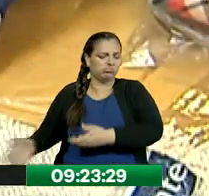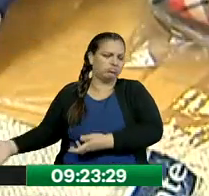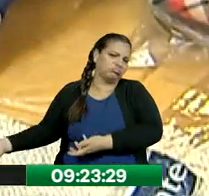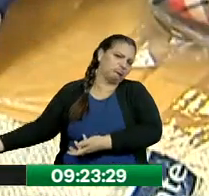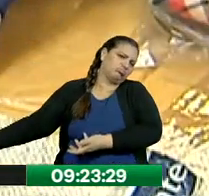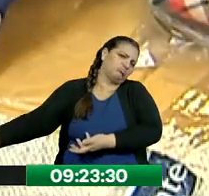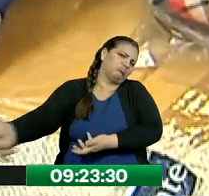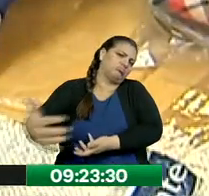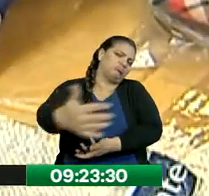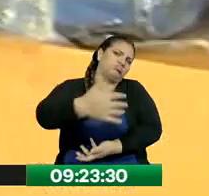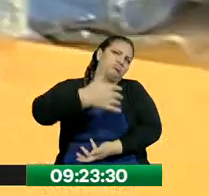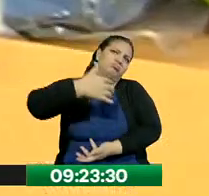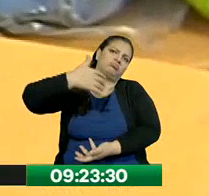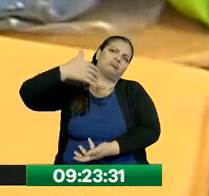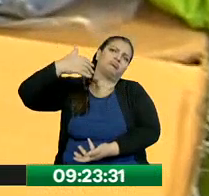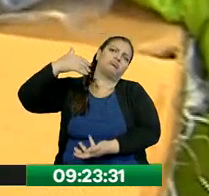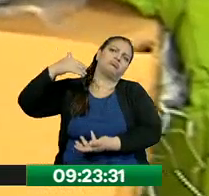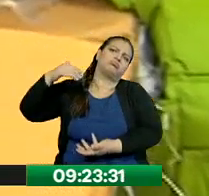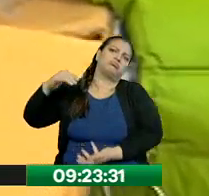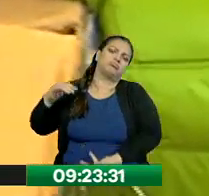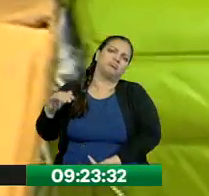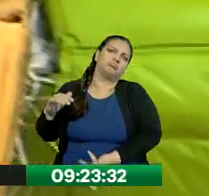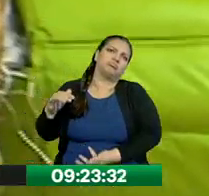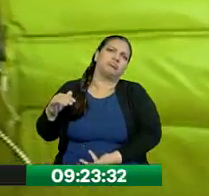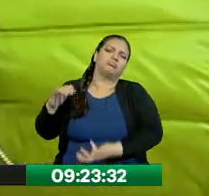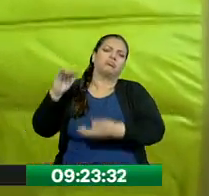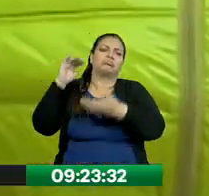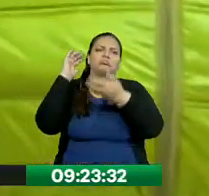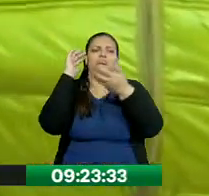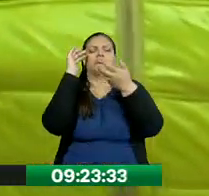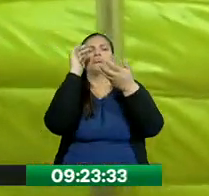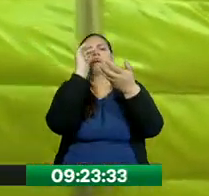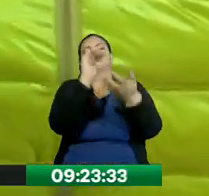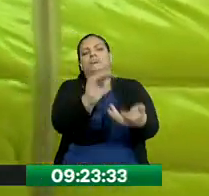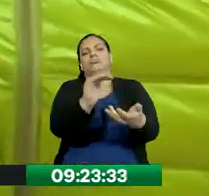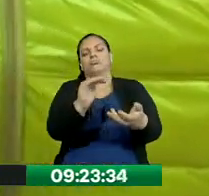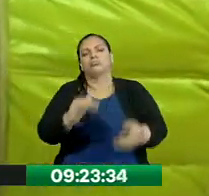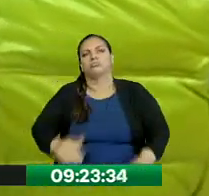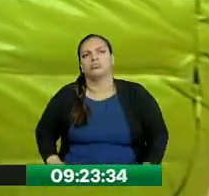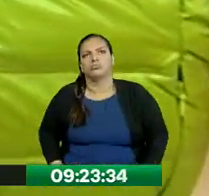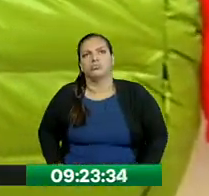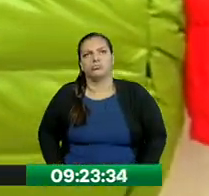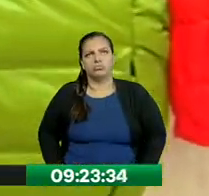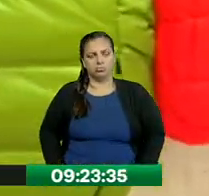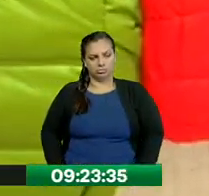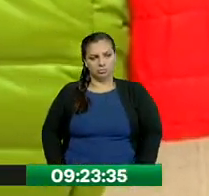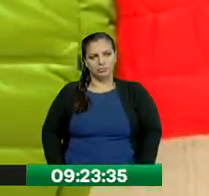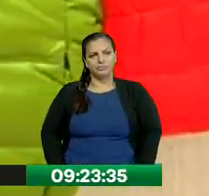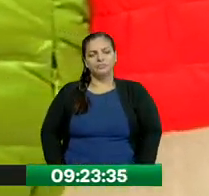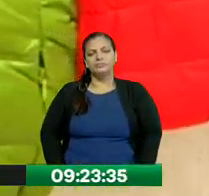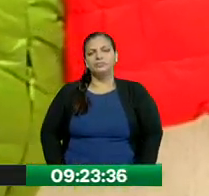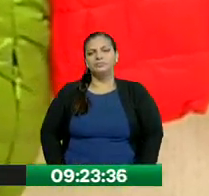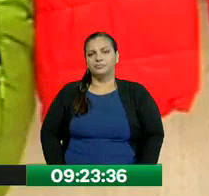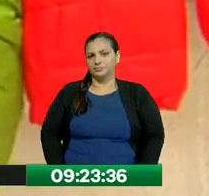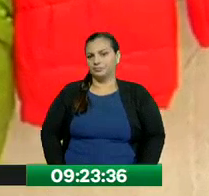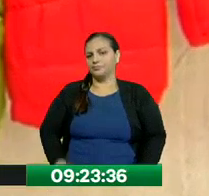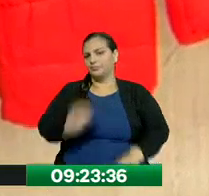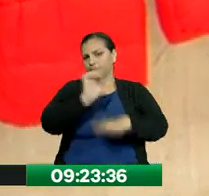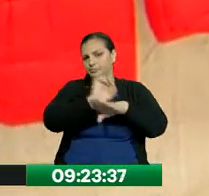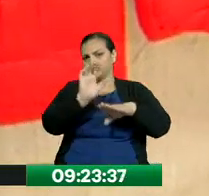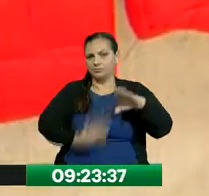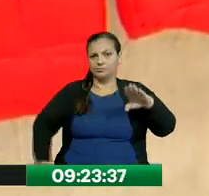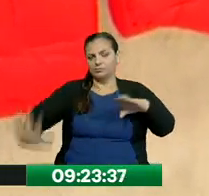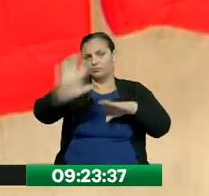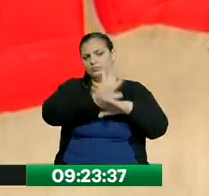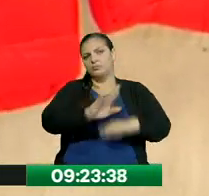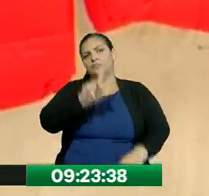mercadería donada será entregada al Sistema de Protección de Víctimas y Testigos, que a nivel nacional la Fiscalía registra un número de 1,700